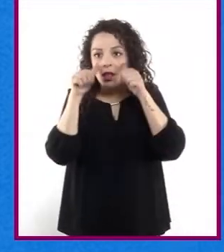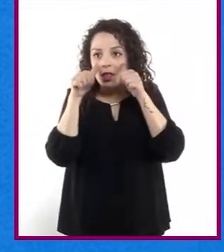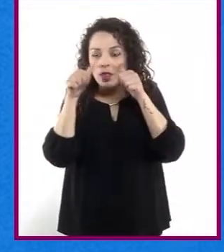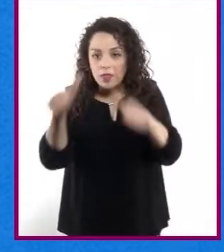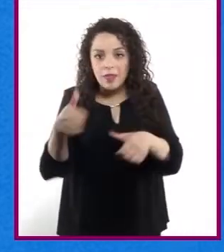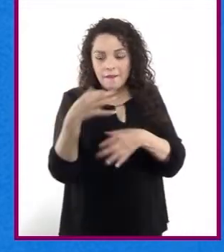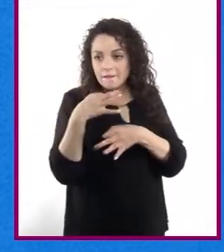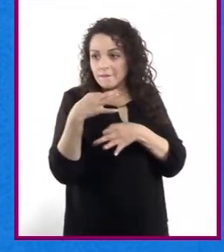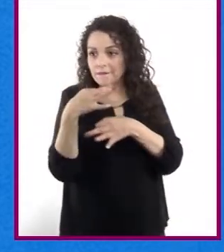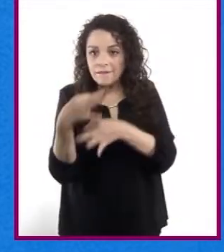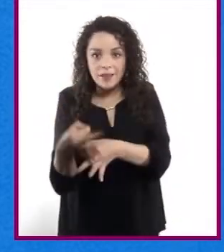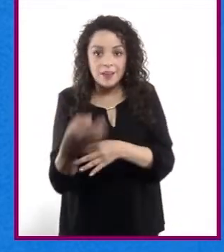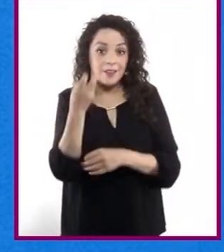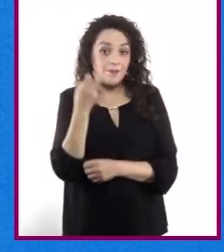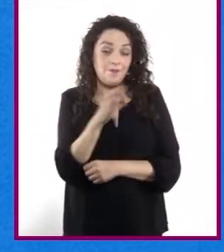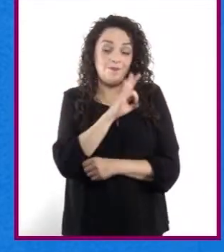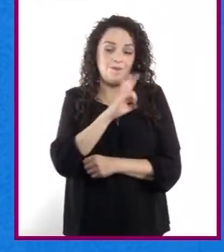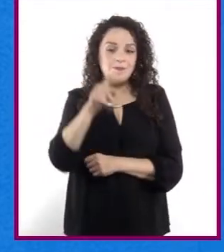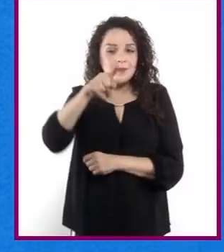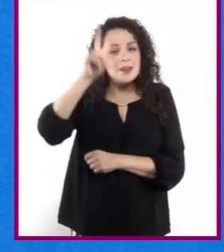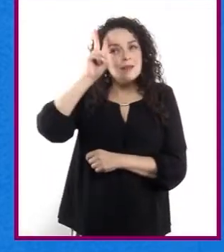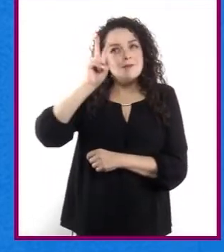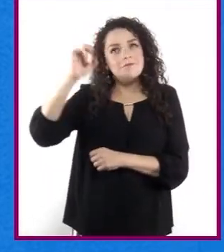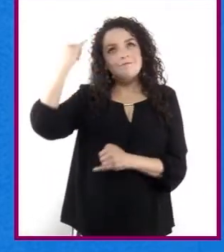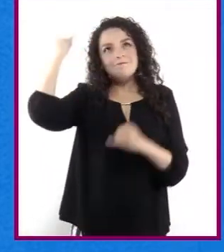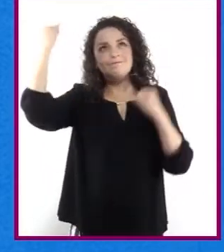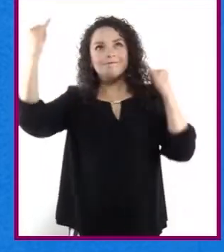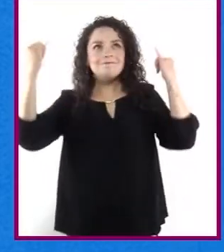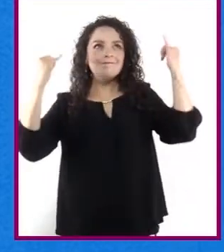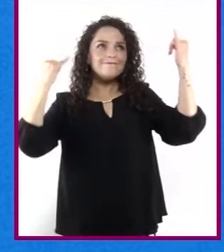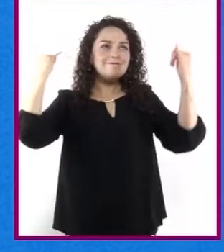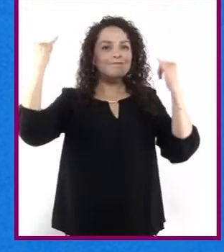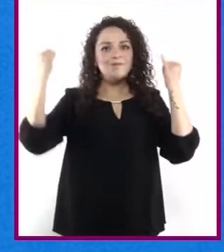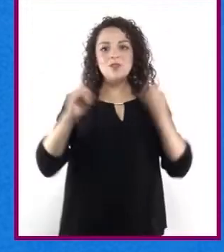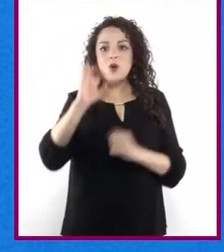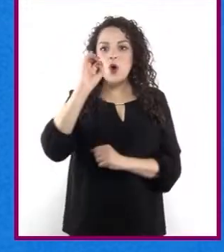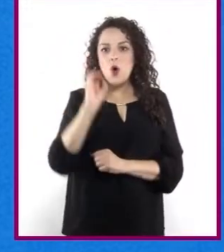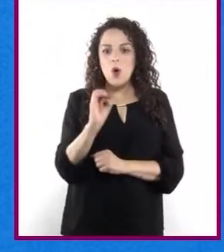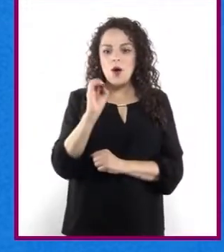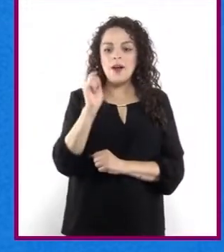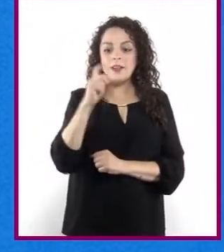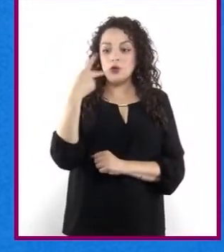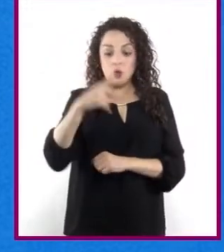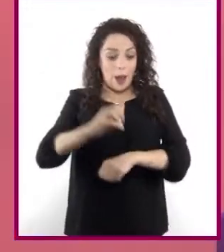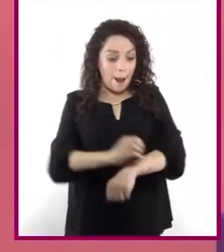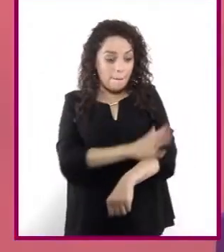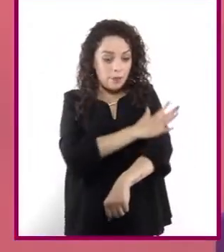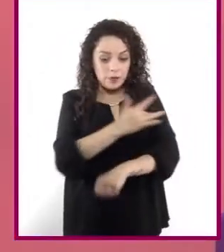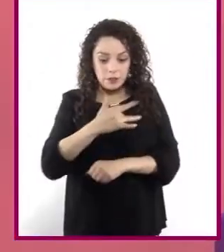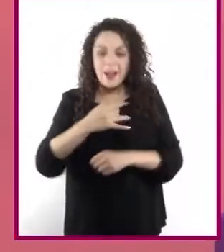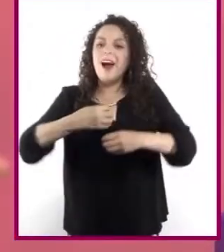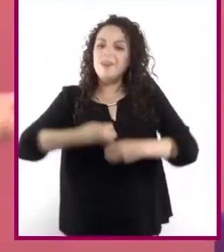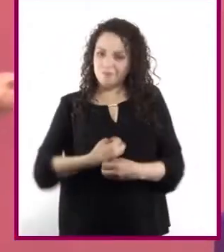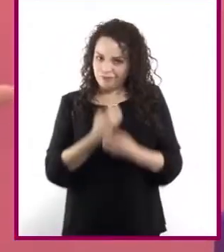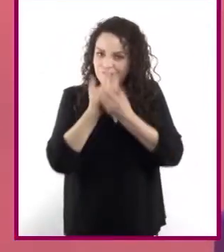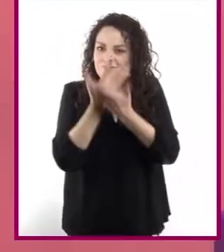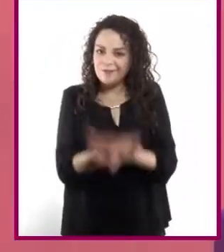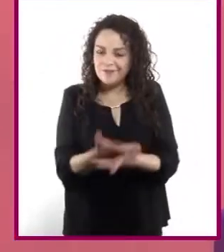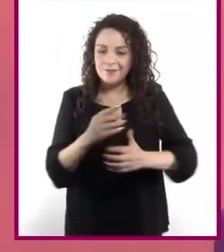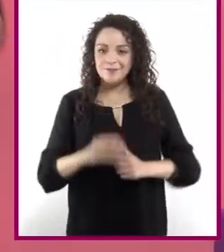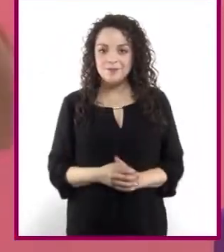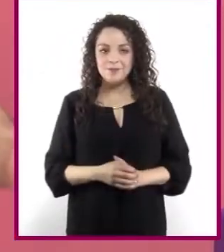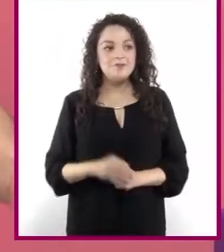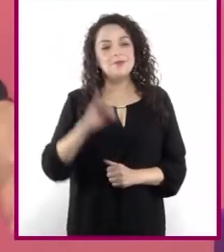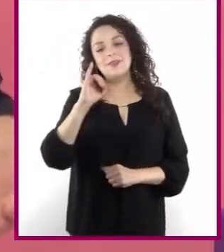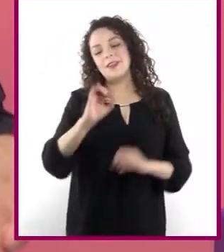están escuchando y puedan imaginar, soñar o exteriorizar sus emociones. Claro,